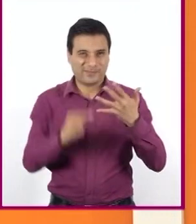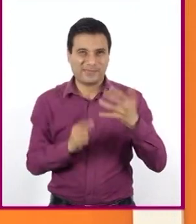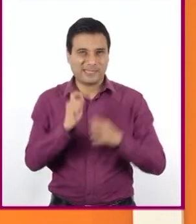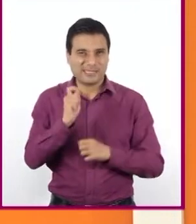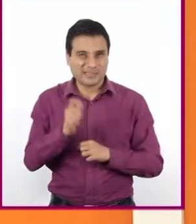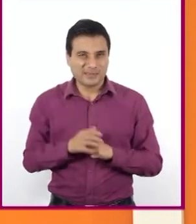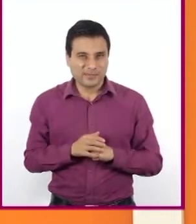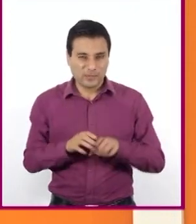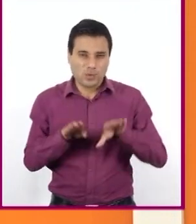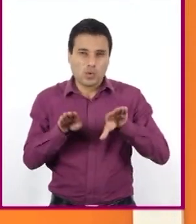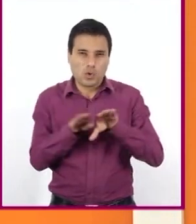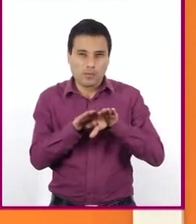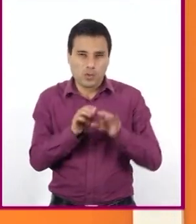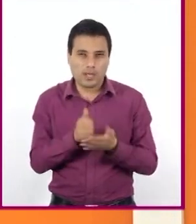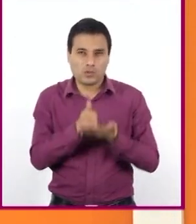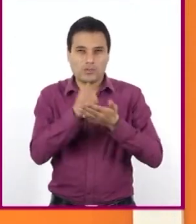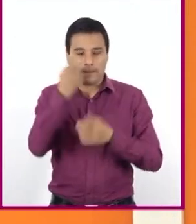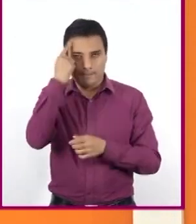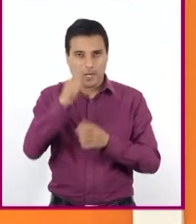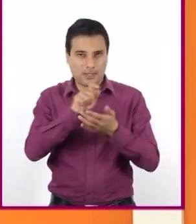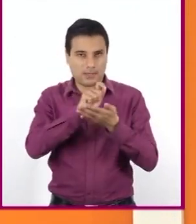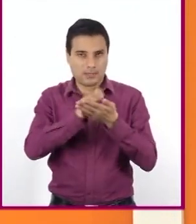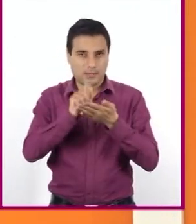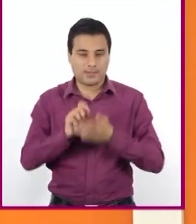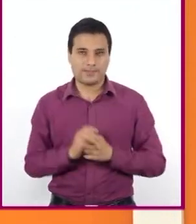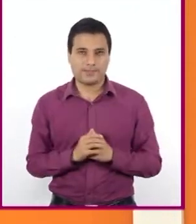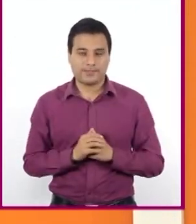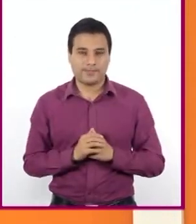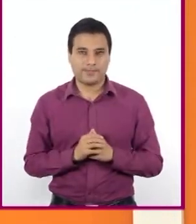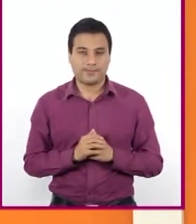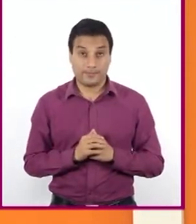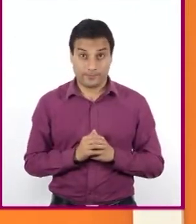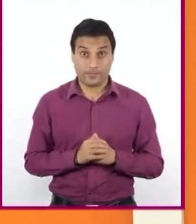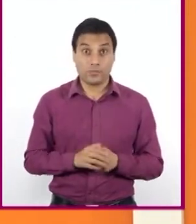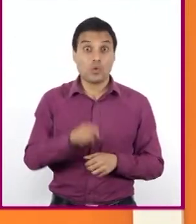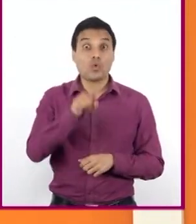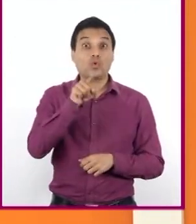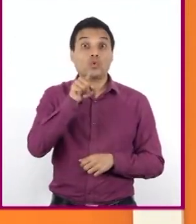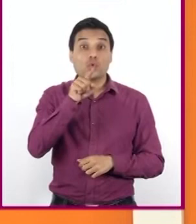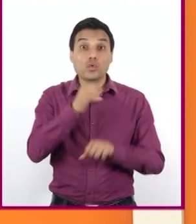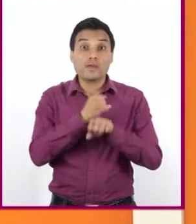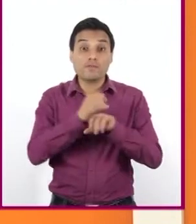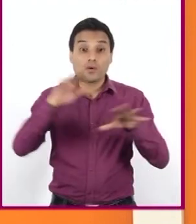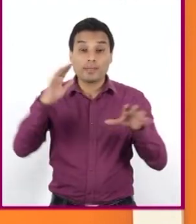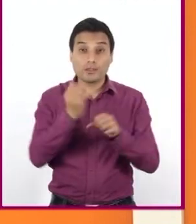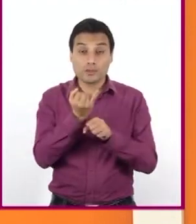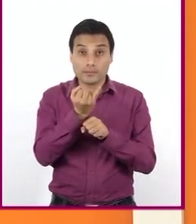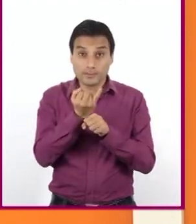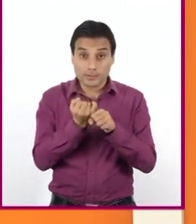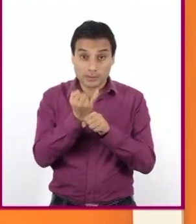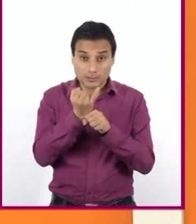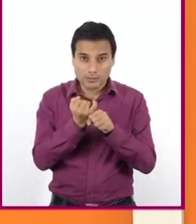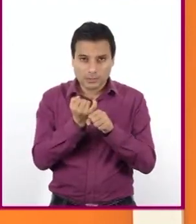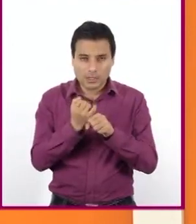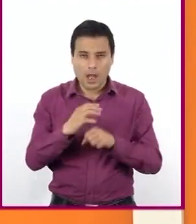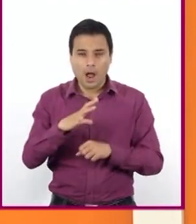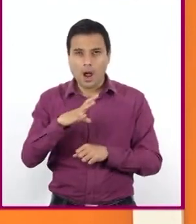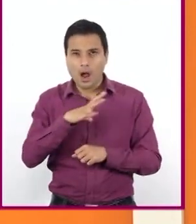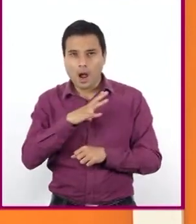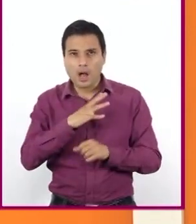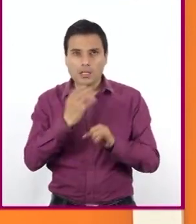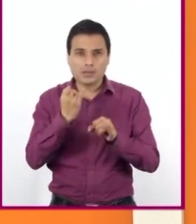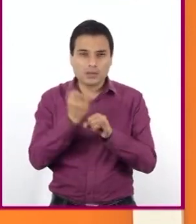que, ojo, si en su búsqueda de datos se percatan que encontraron fuentes de información